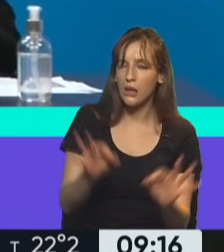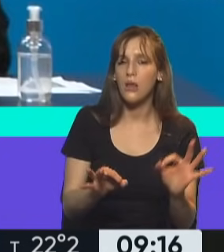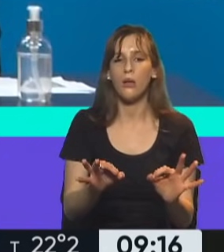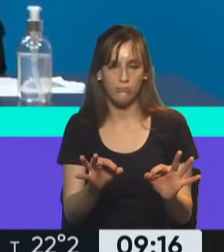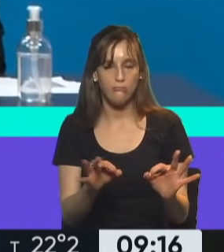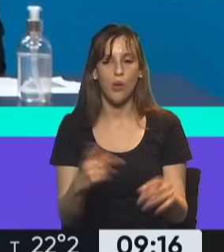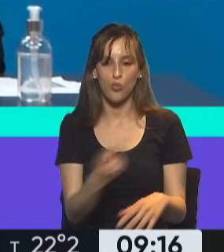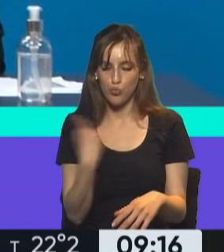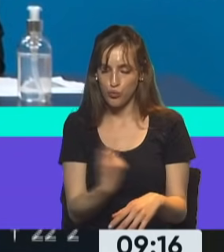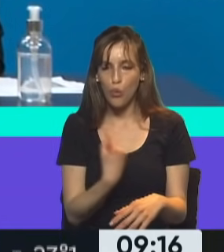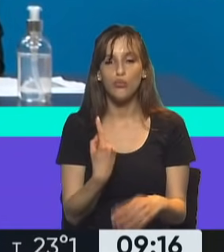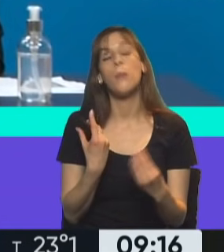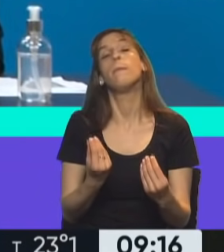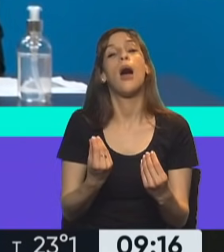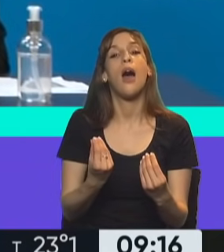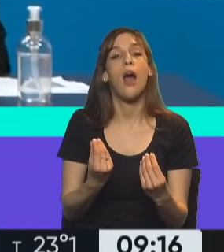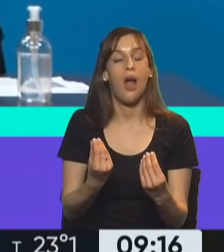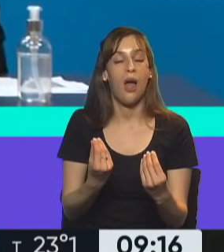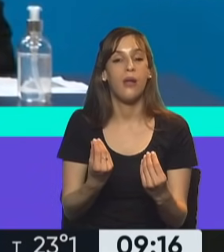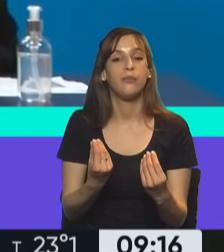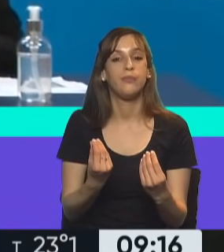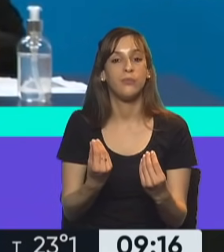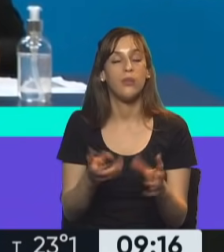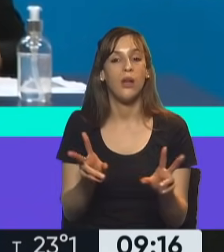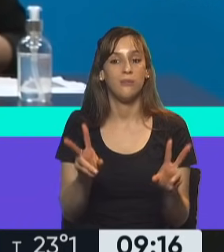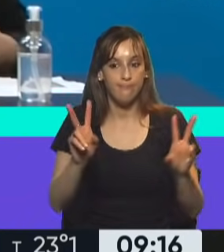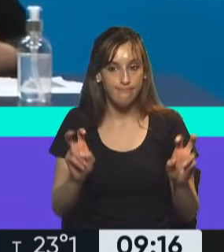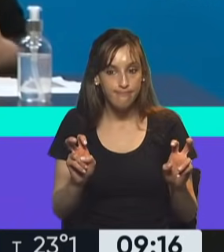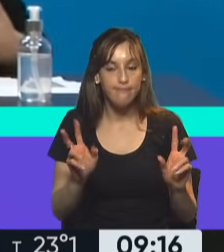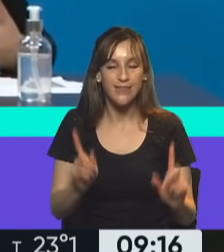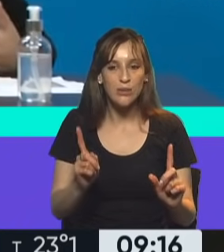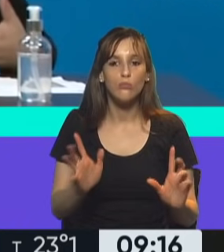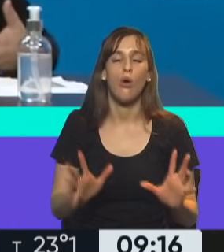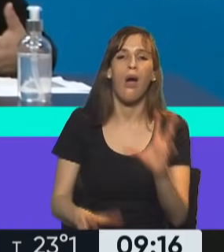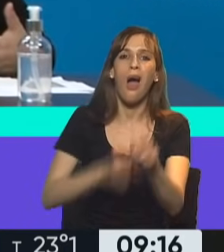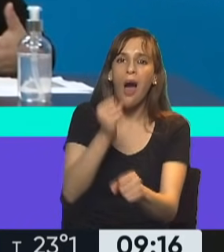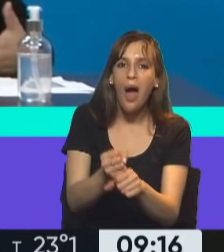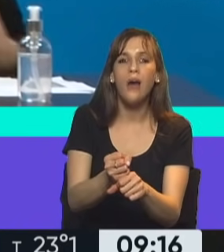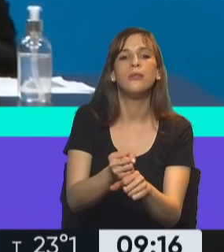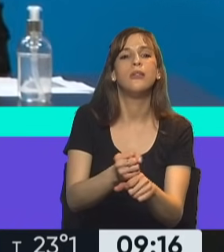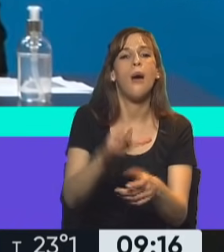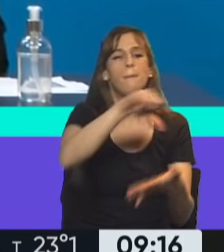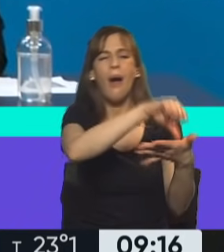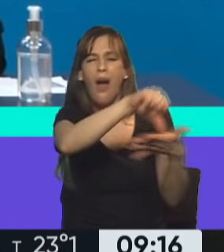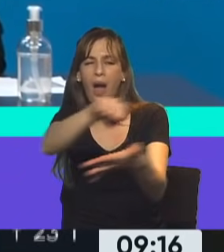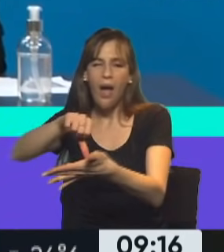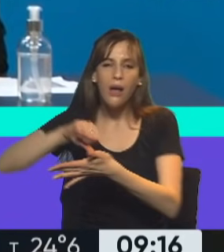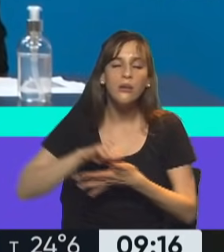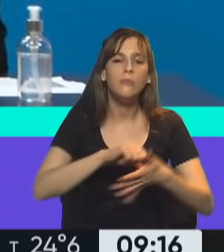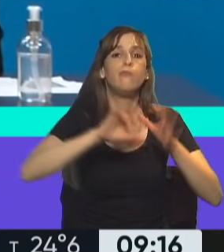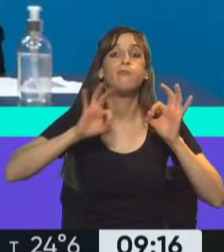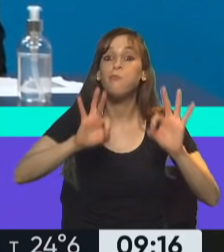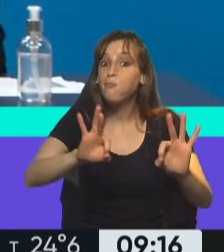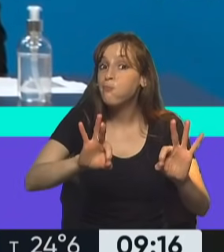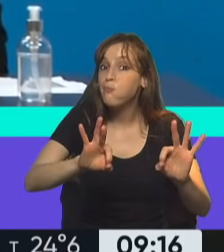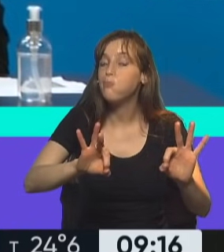también para avanzar con esta mirada que tenemos, que hasta que todos los países puedan vacunar a su población, recién ahí